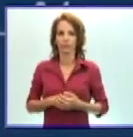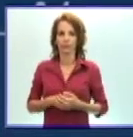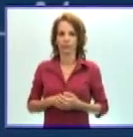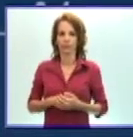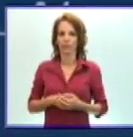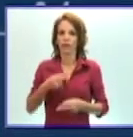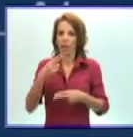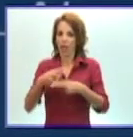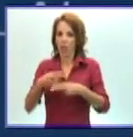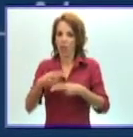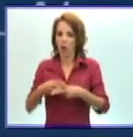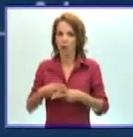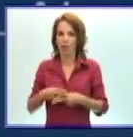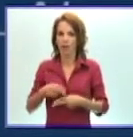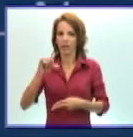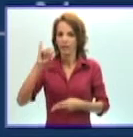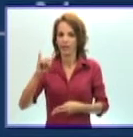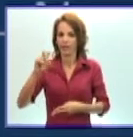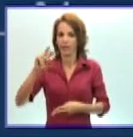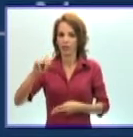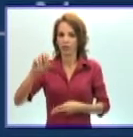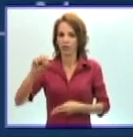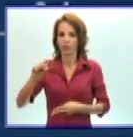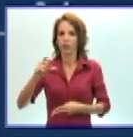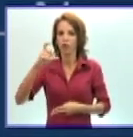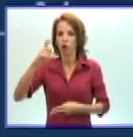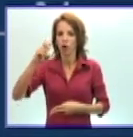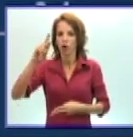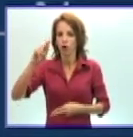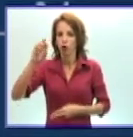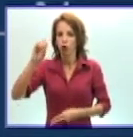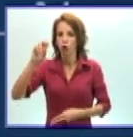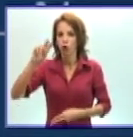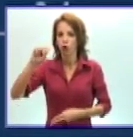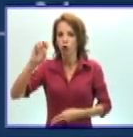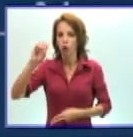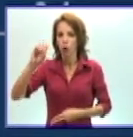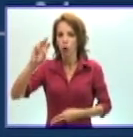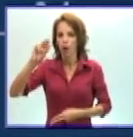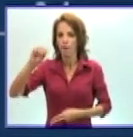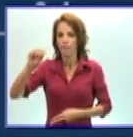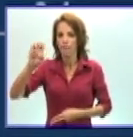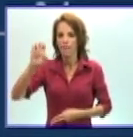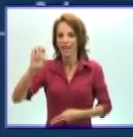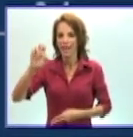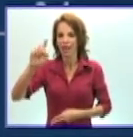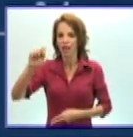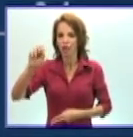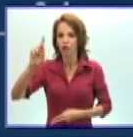el cronómetro, que la magnitud física que mide es el tiempo,